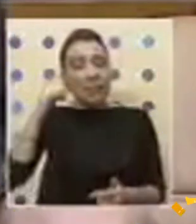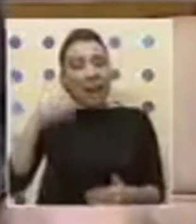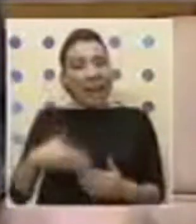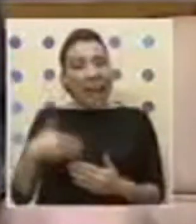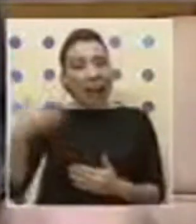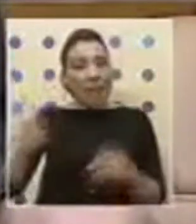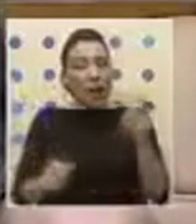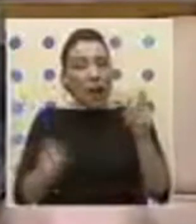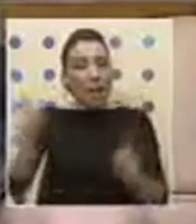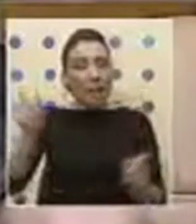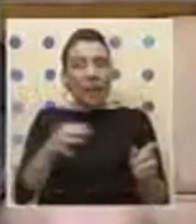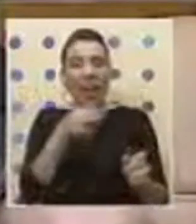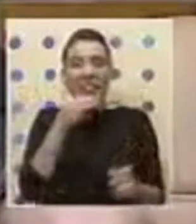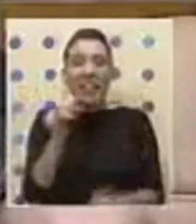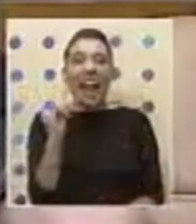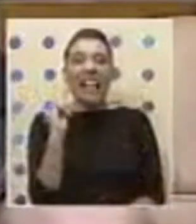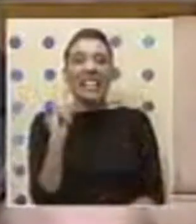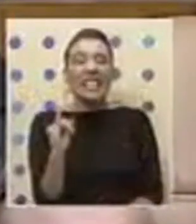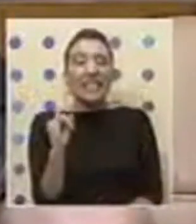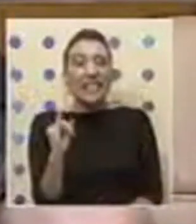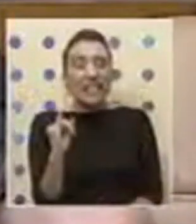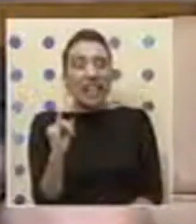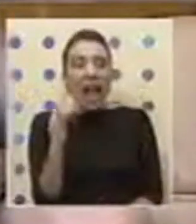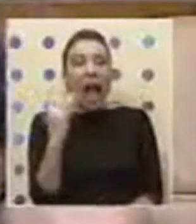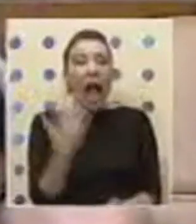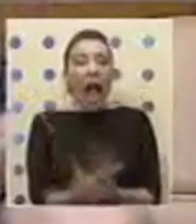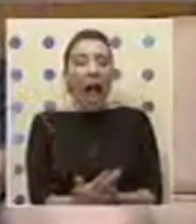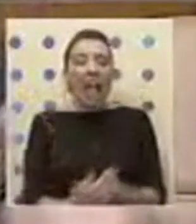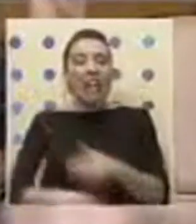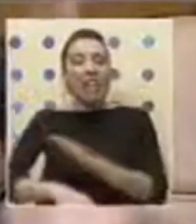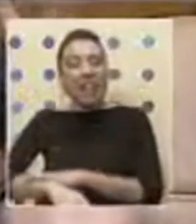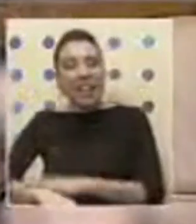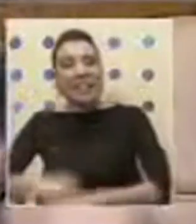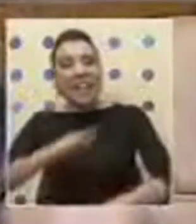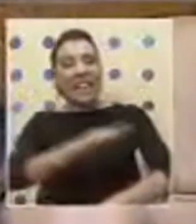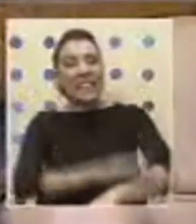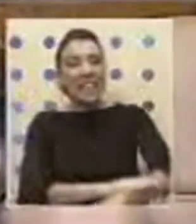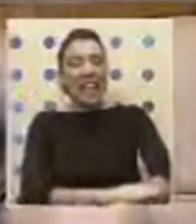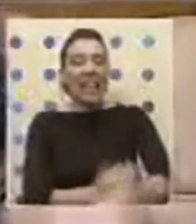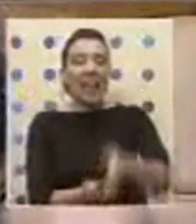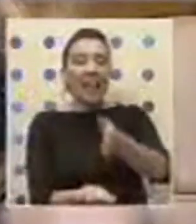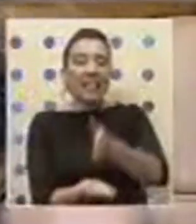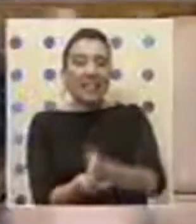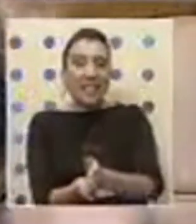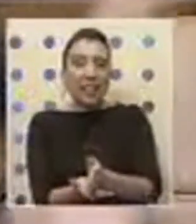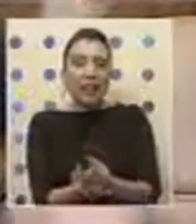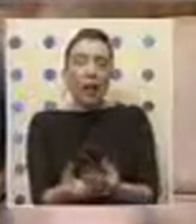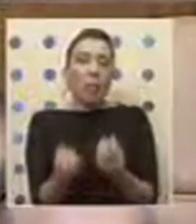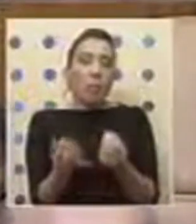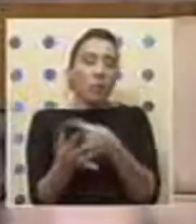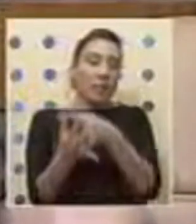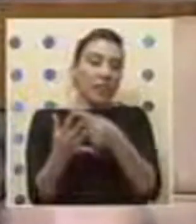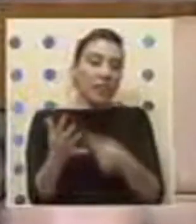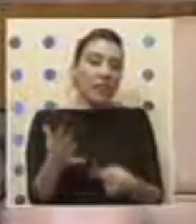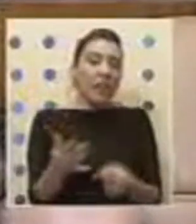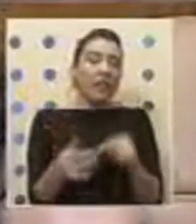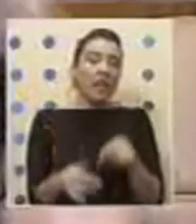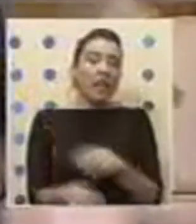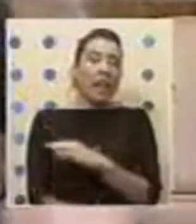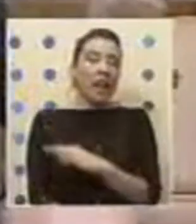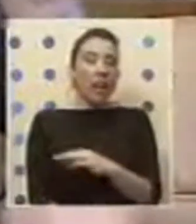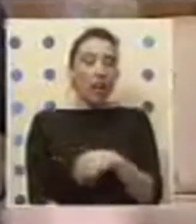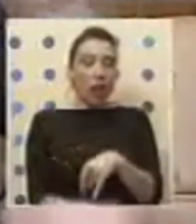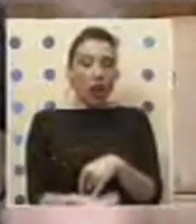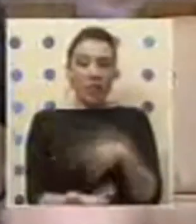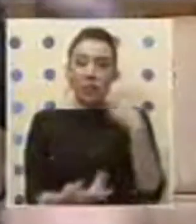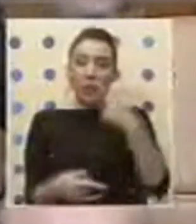afuera la gente diga sí. Existe la derecha, existe la izquierda, existe el centro, existen muchas versiones dentro del Parlamento,